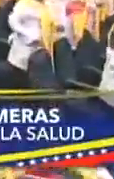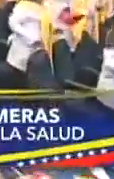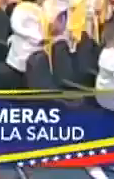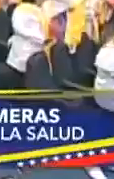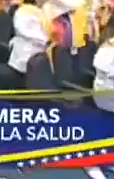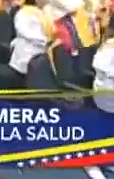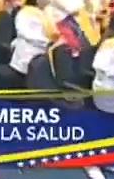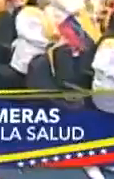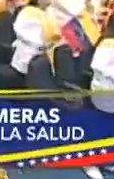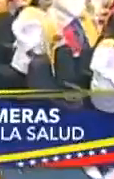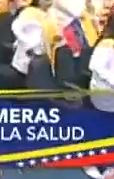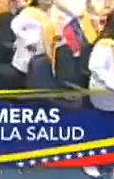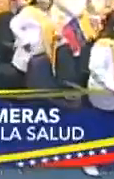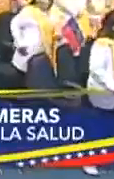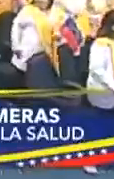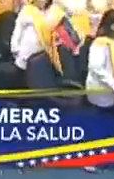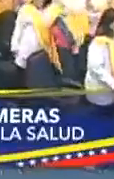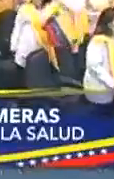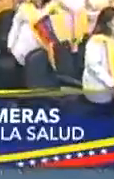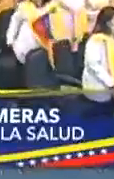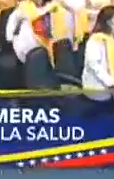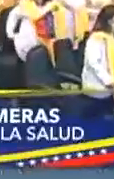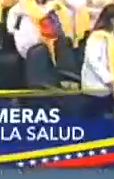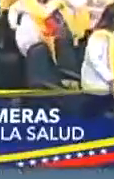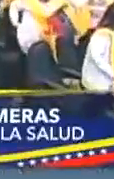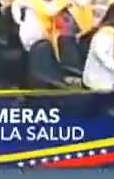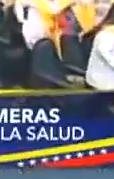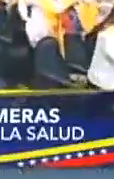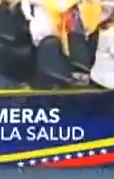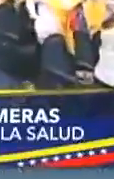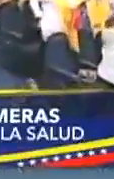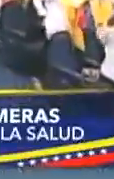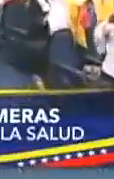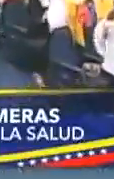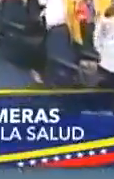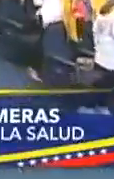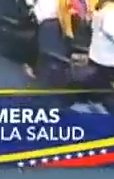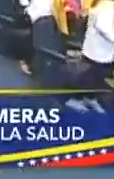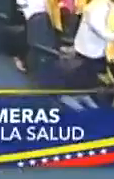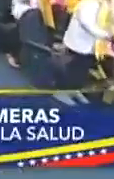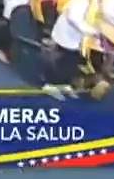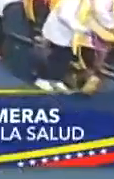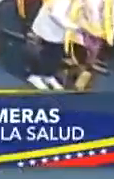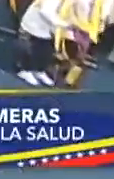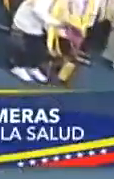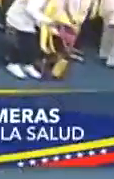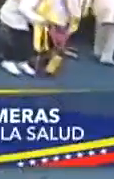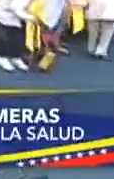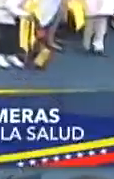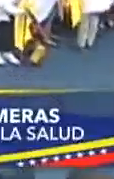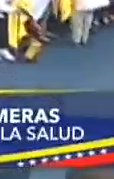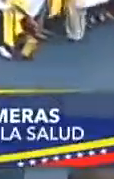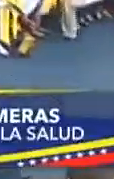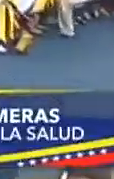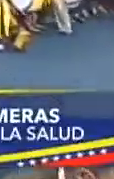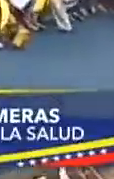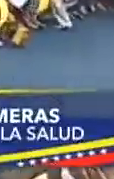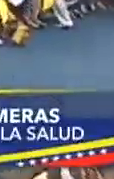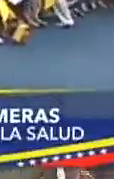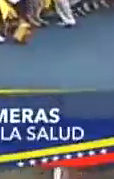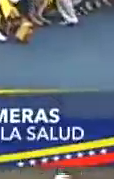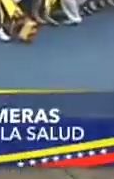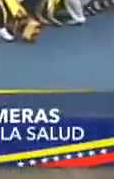solidario, científico y más eficiente de América Latina y el Caribe. Así todos ustedes, muy buenas